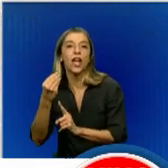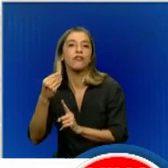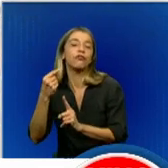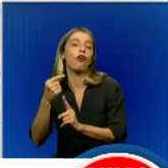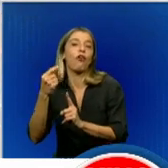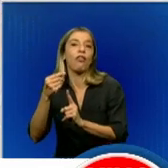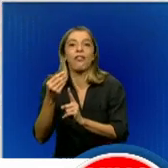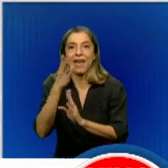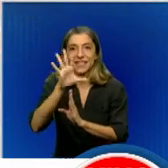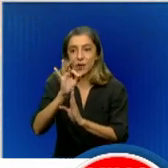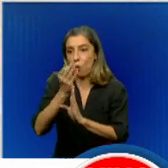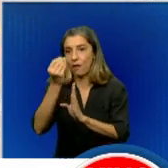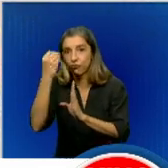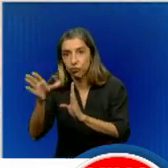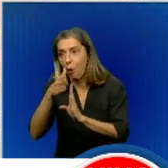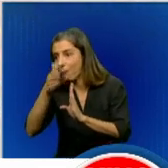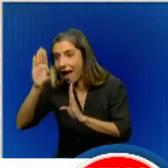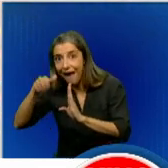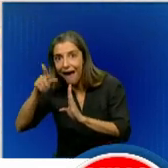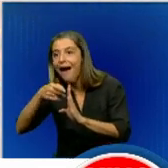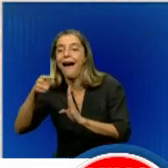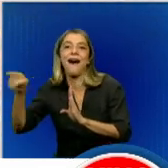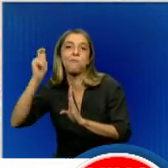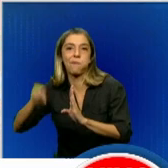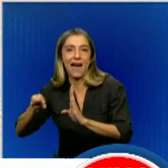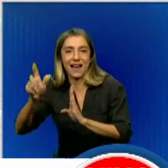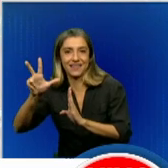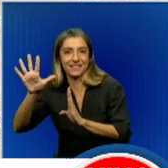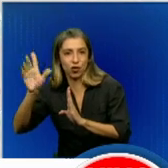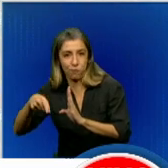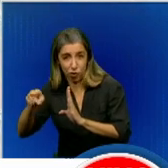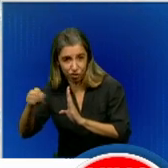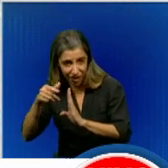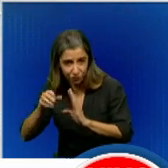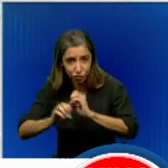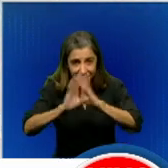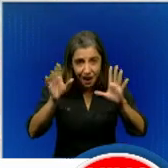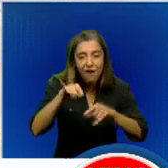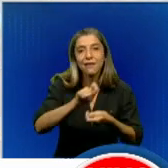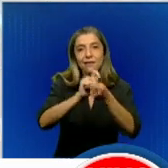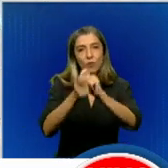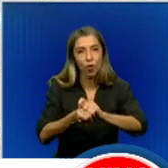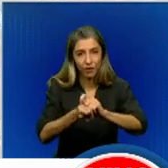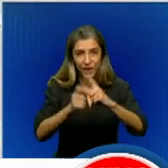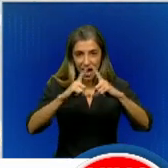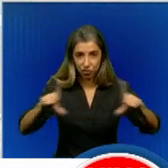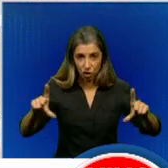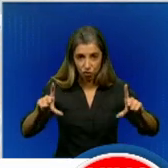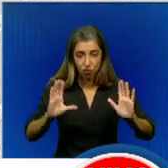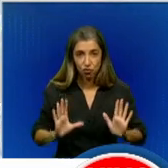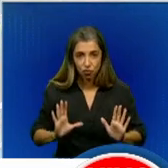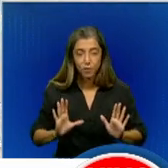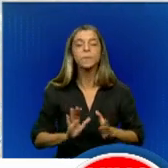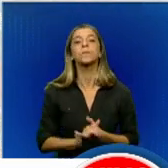millones creo que está claro y eso es lo que estamos proponiendo como modificación señor presidente